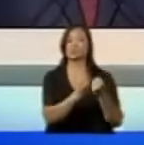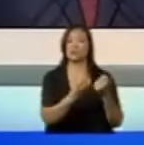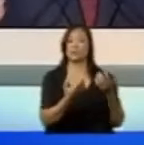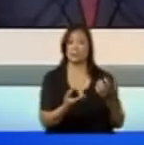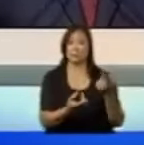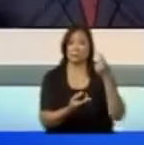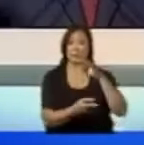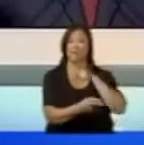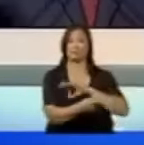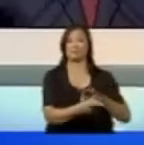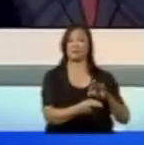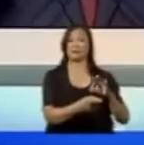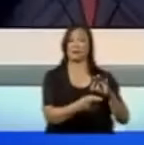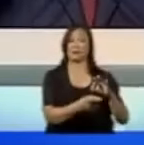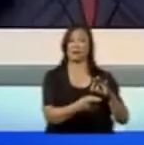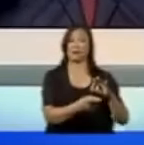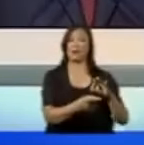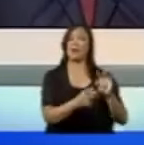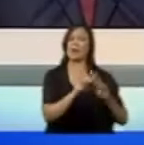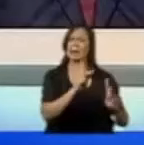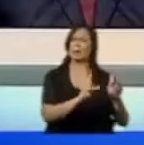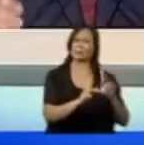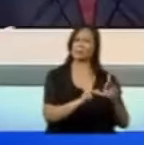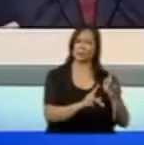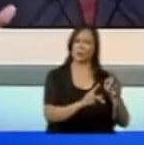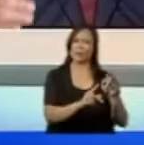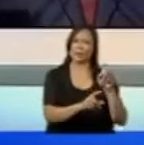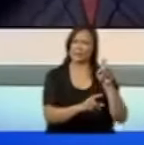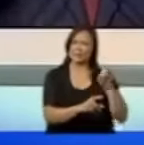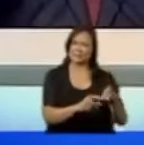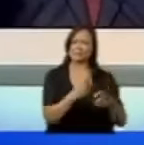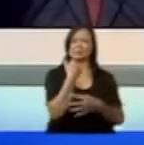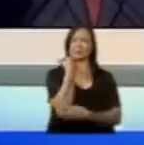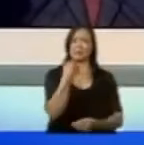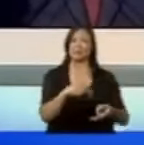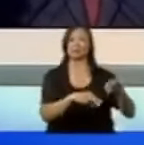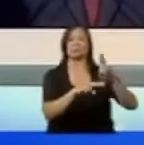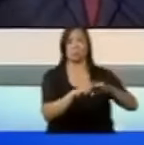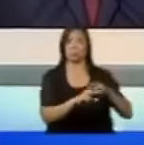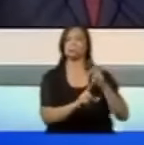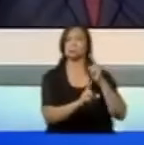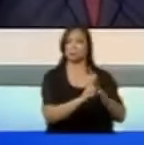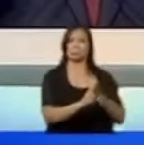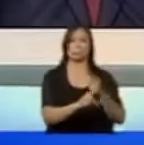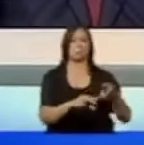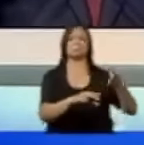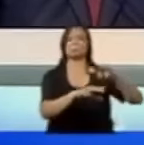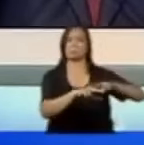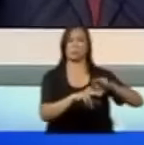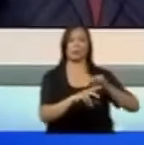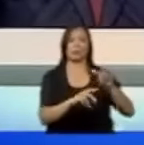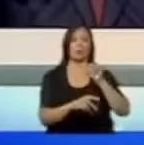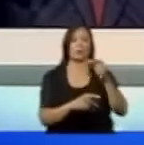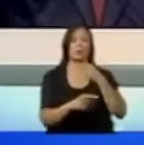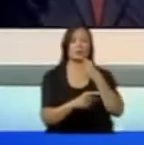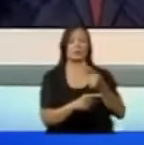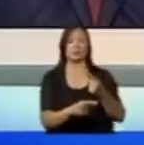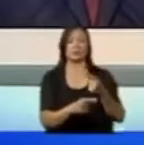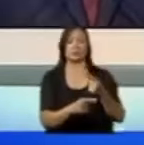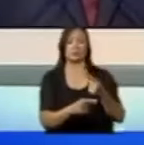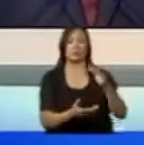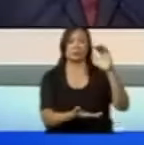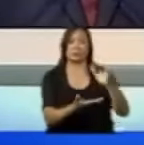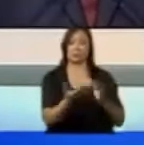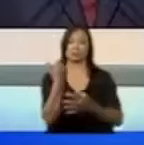sociales para beneficiar al número que se considere. Si hay que duplicar, perfecto, hasta triplicar. Lo que es incongruente es decir que